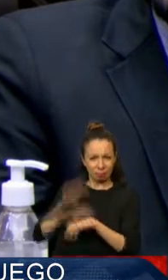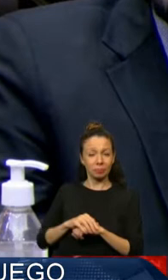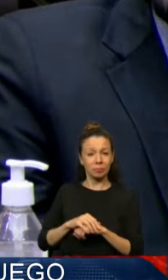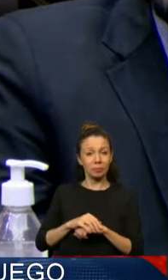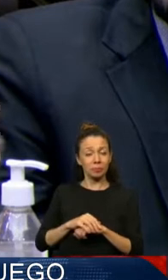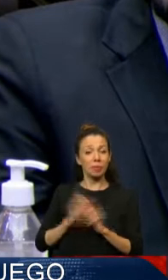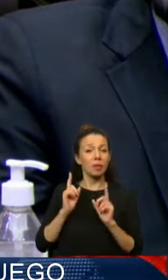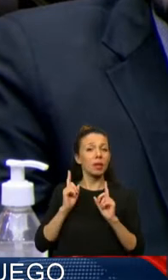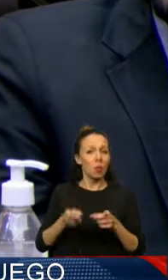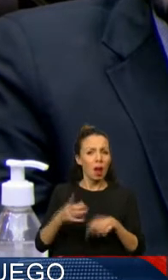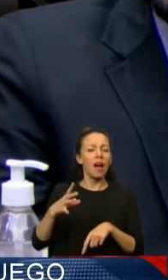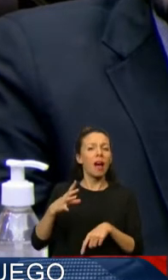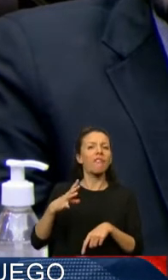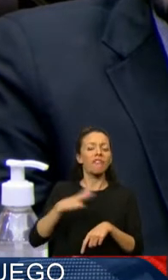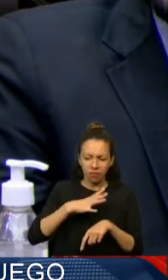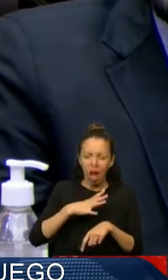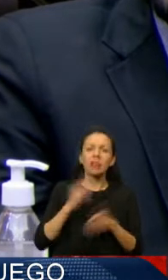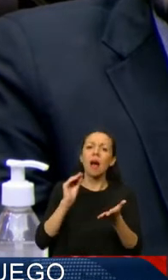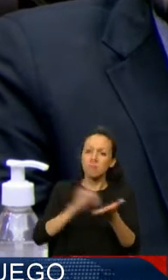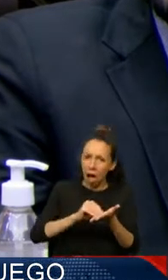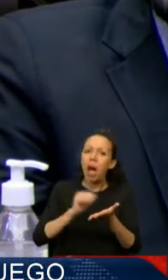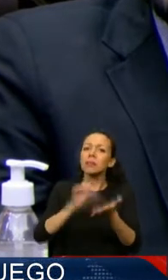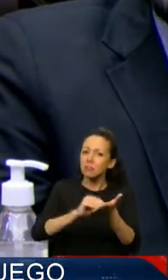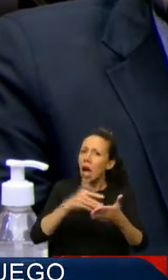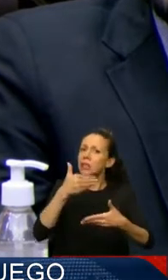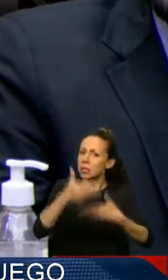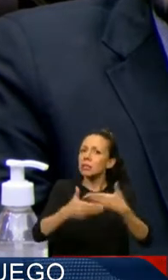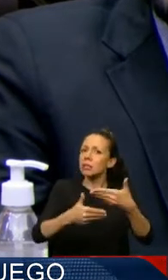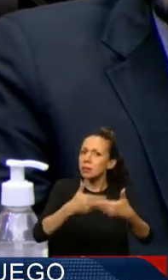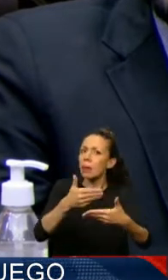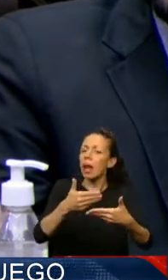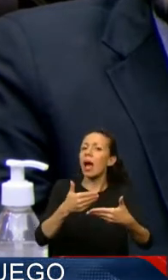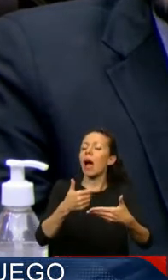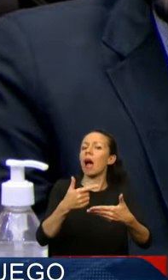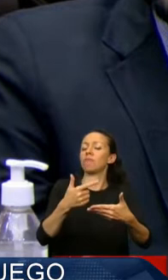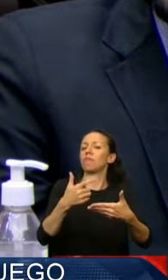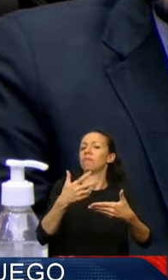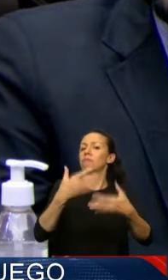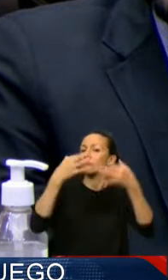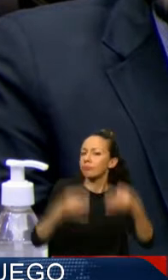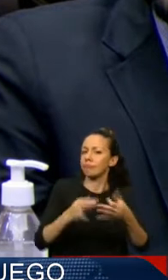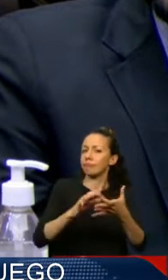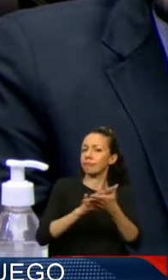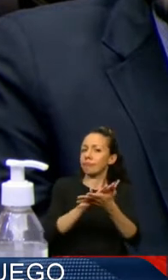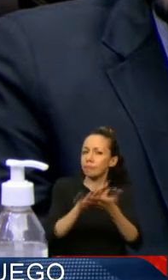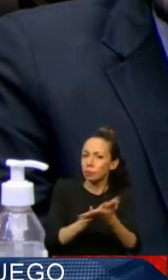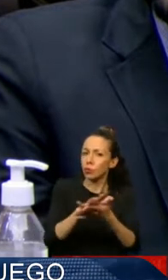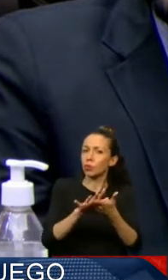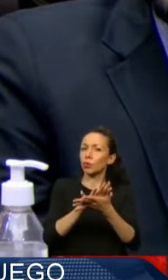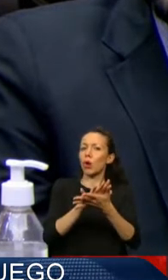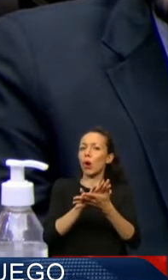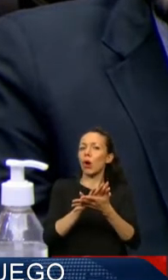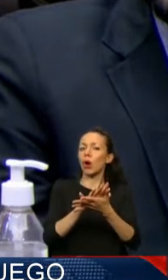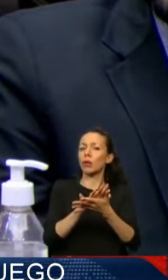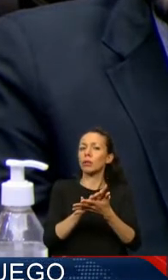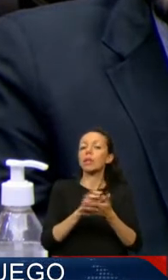nos faltan pasos para llegar a la finalización y poder llegar a